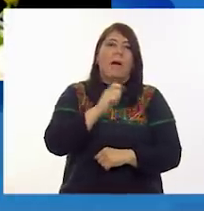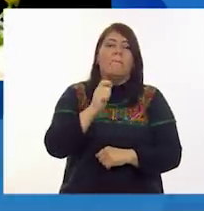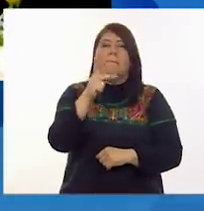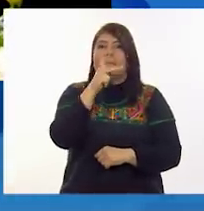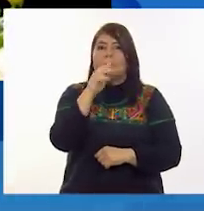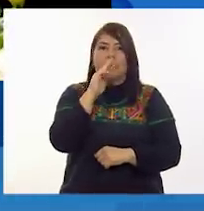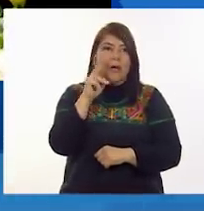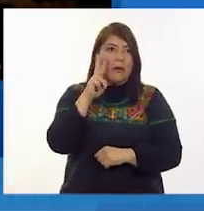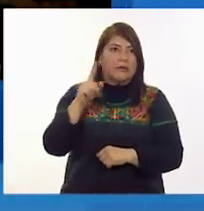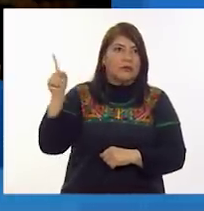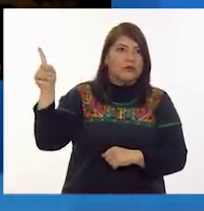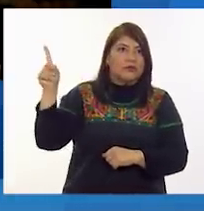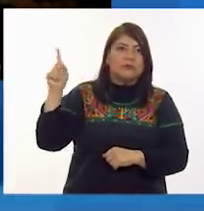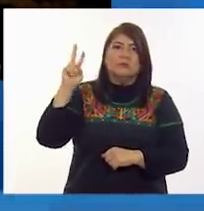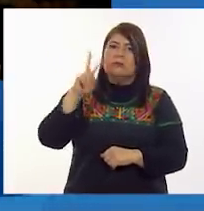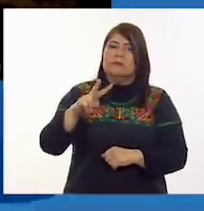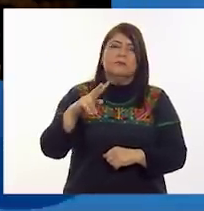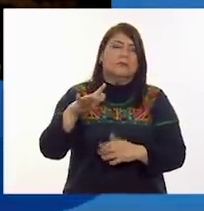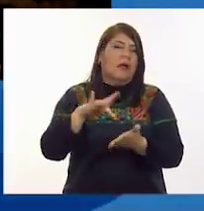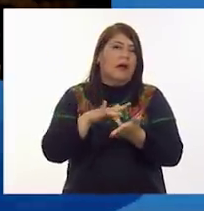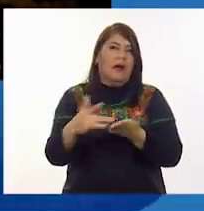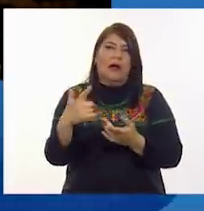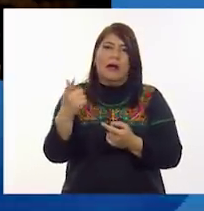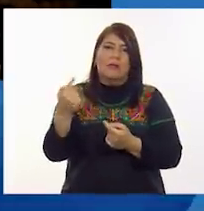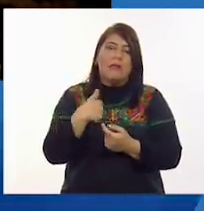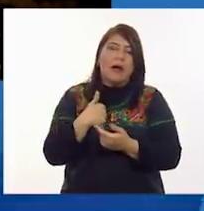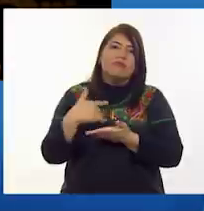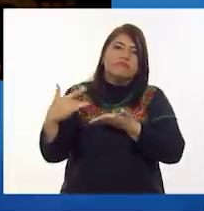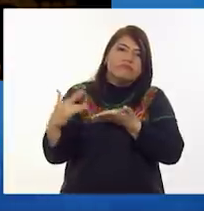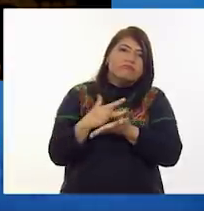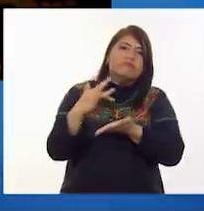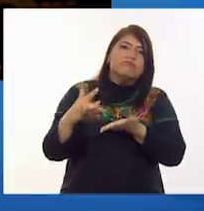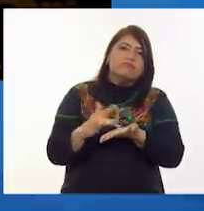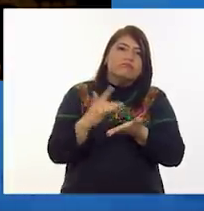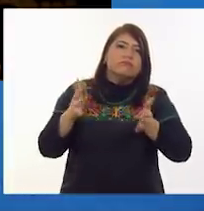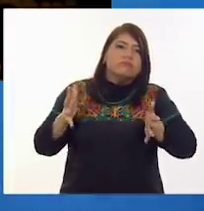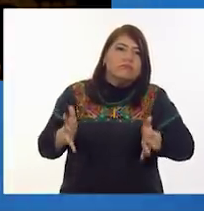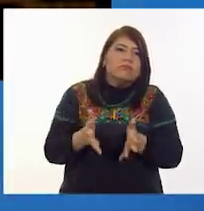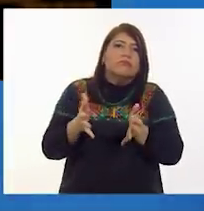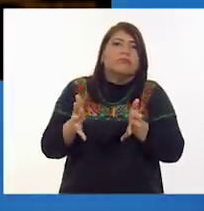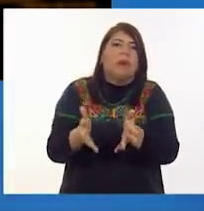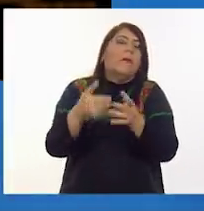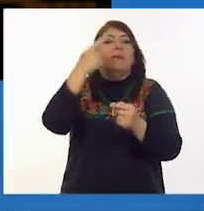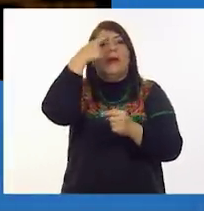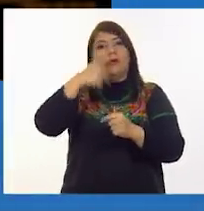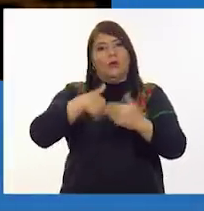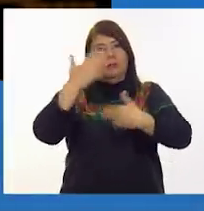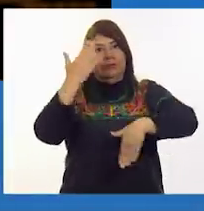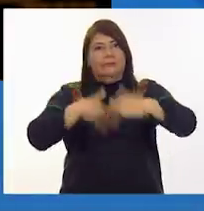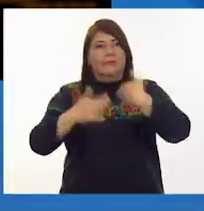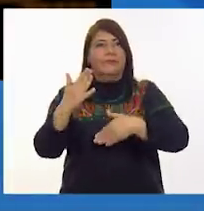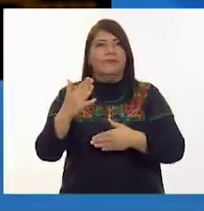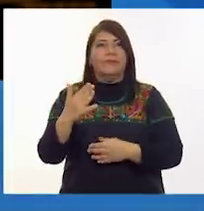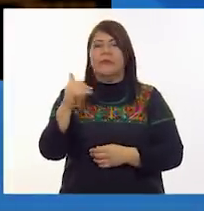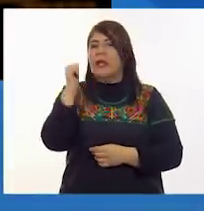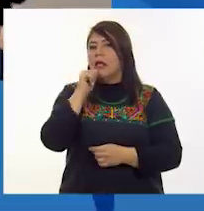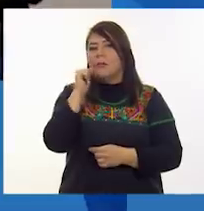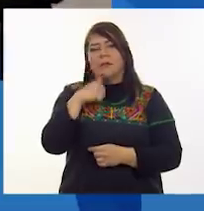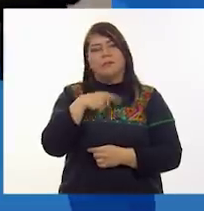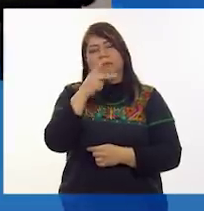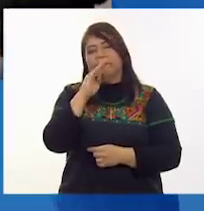todo, mis padres son el motor que me motiva para salir adelante. Siempre están